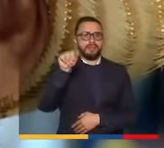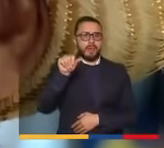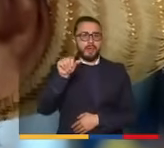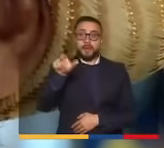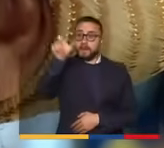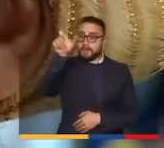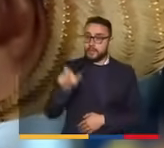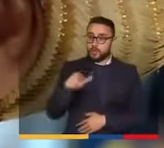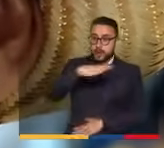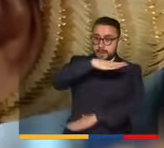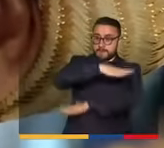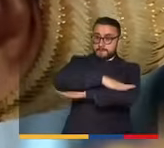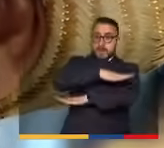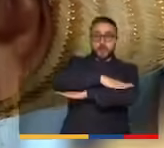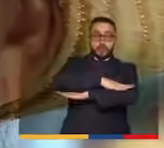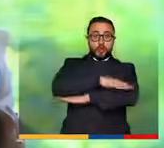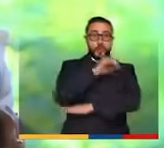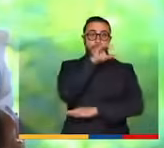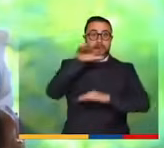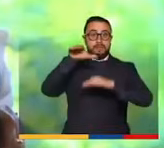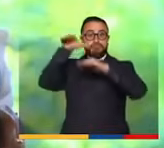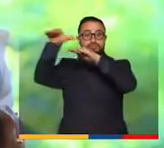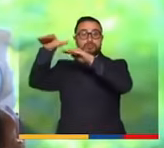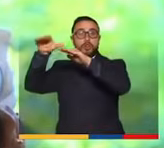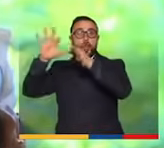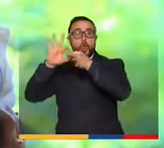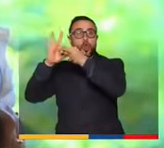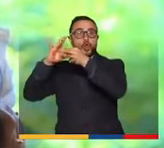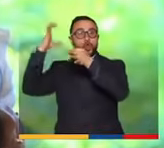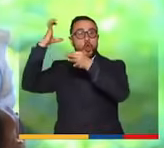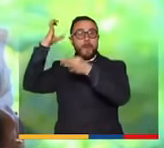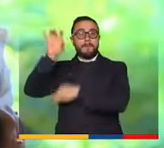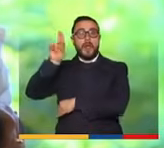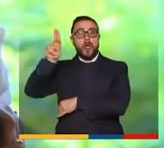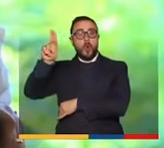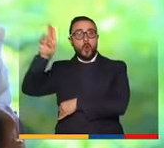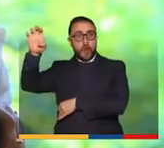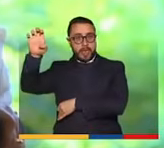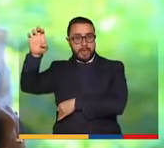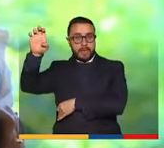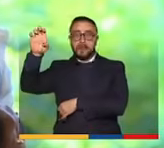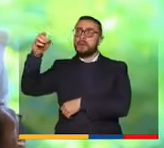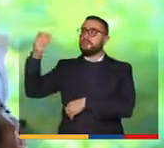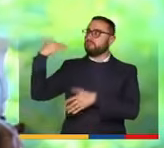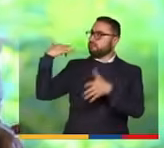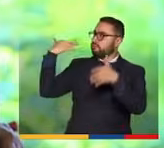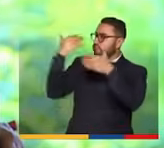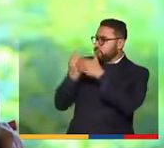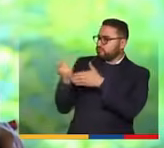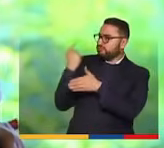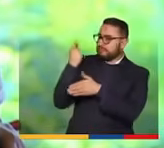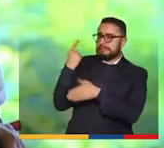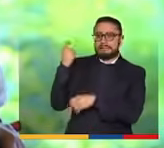de Colombia ante la Unión Europea en diversos gobiernos de este siglo.